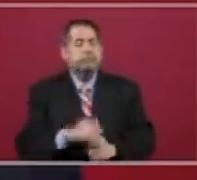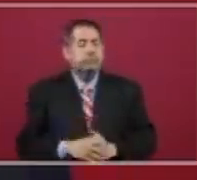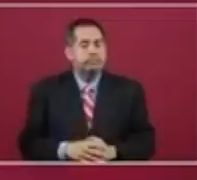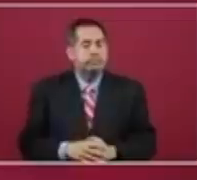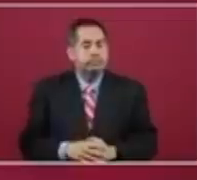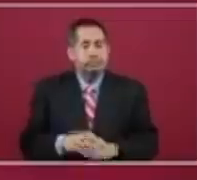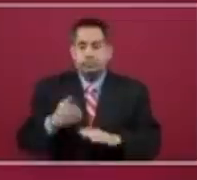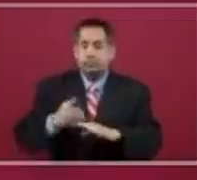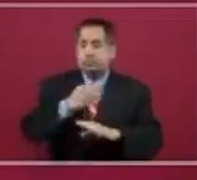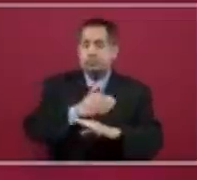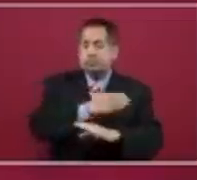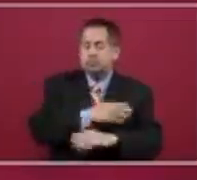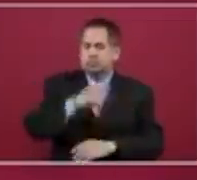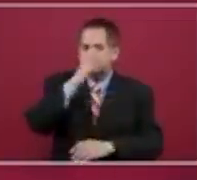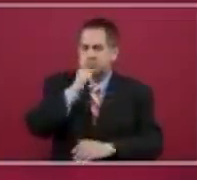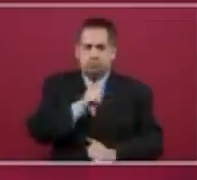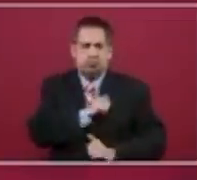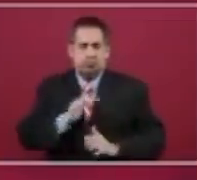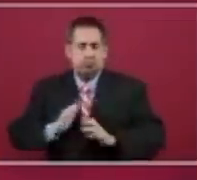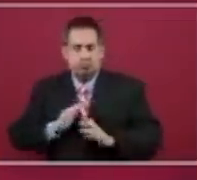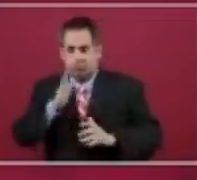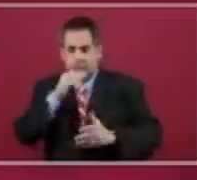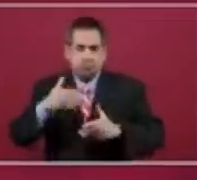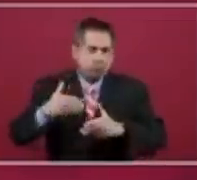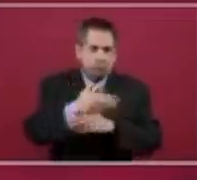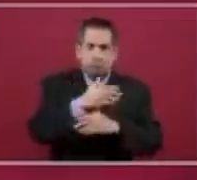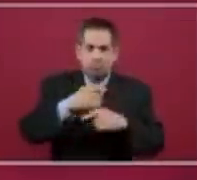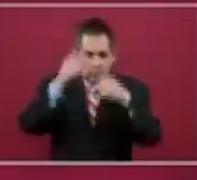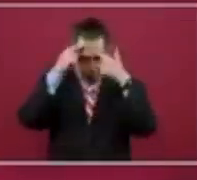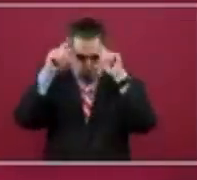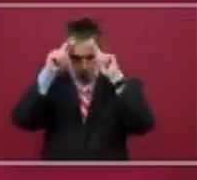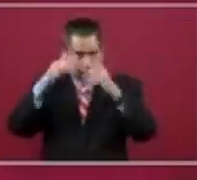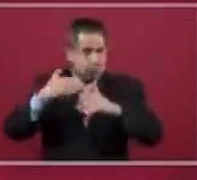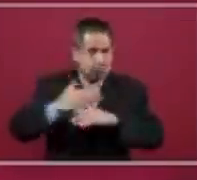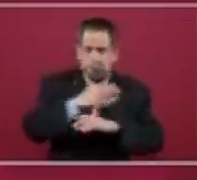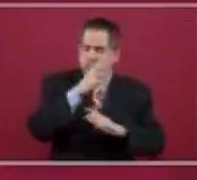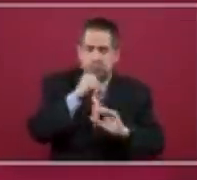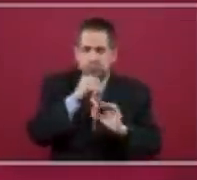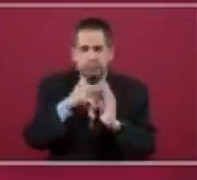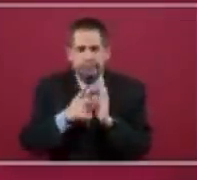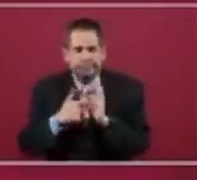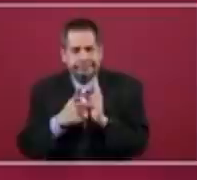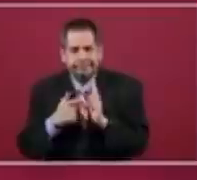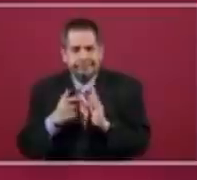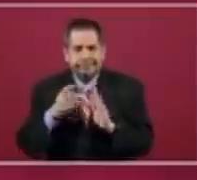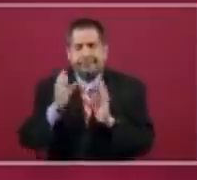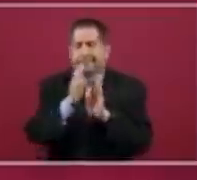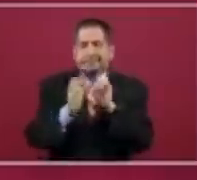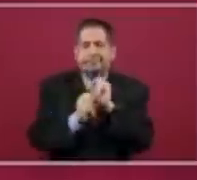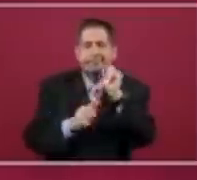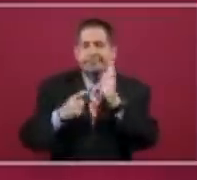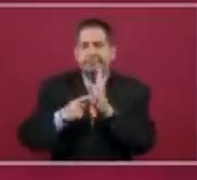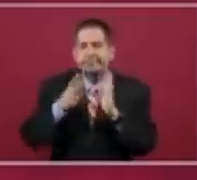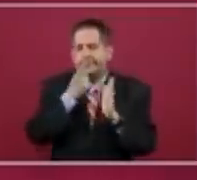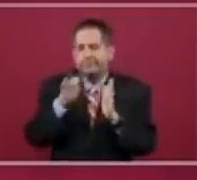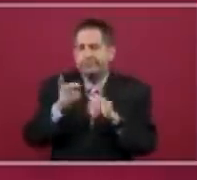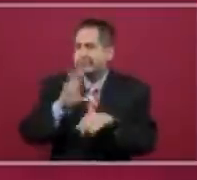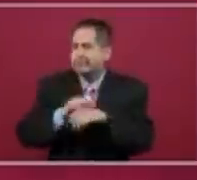Anteriormente no podía el Ejército ni podía la Marina hacerlo, o no estaba en la Constitución.